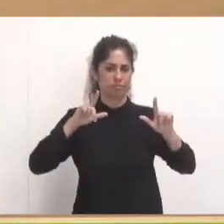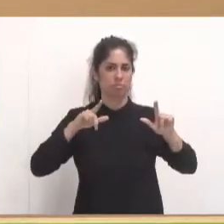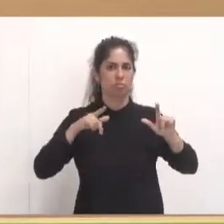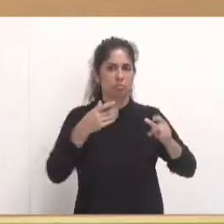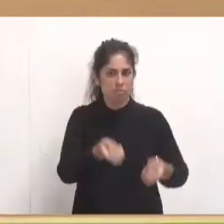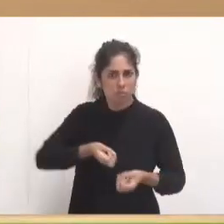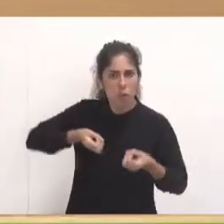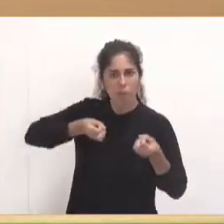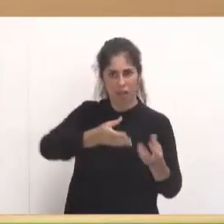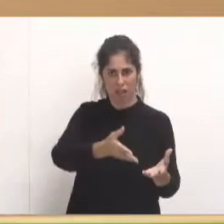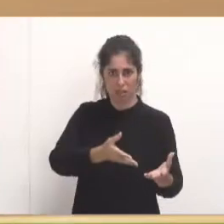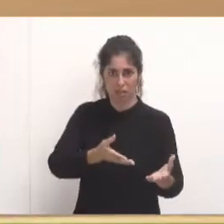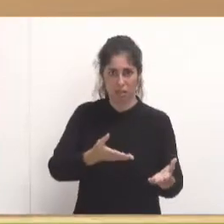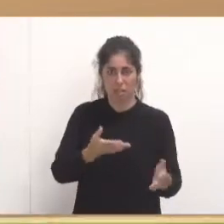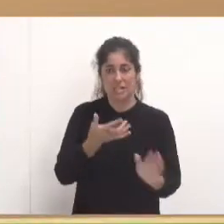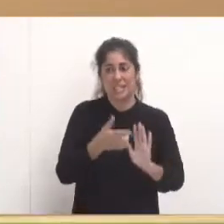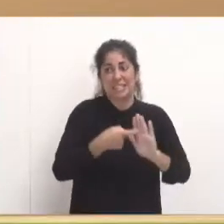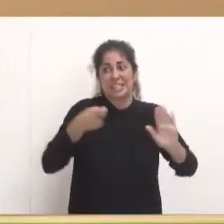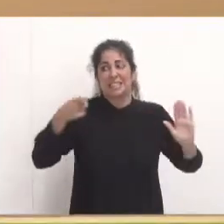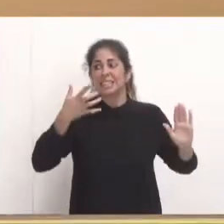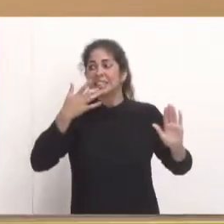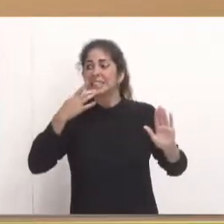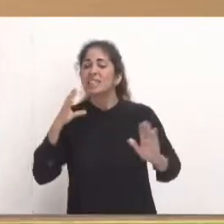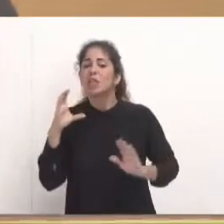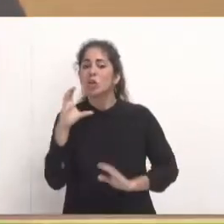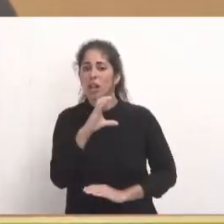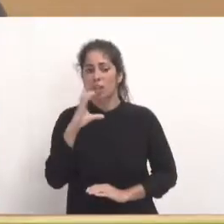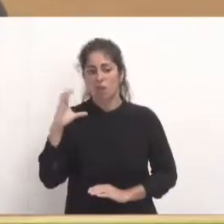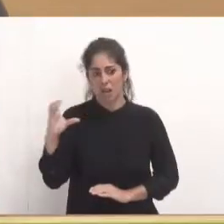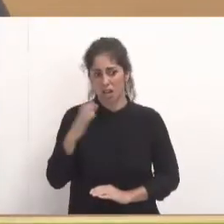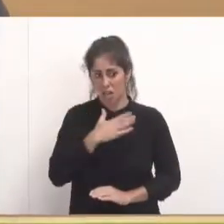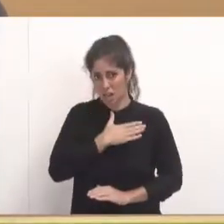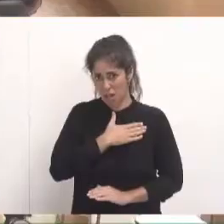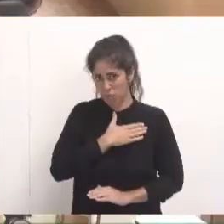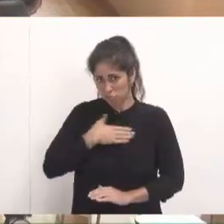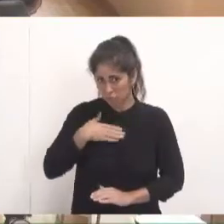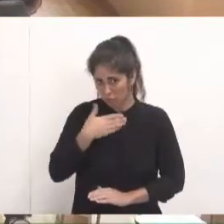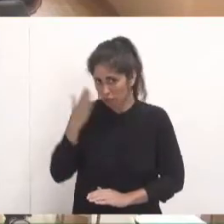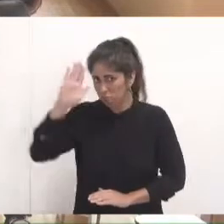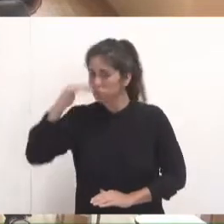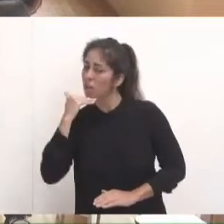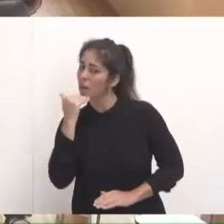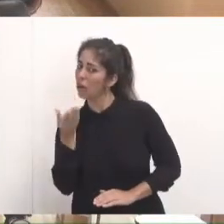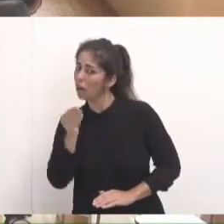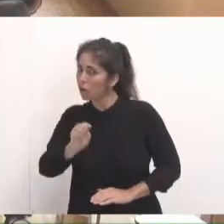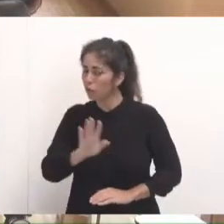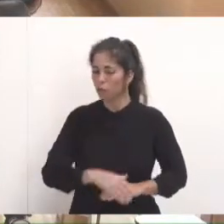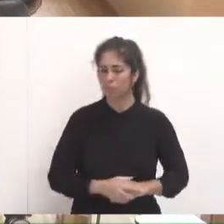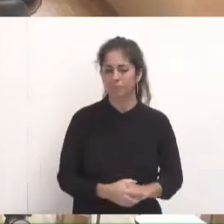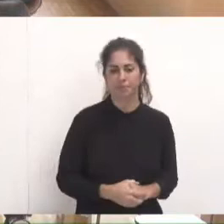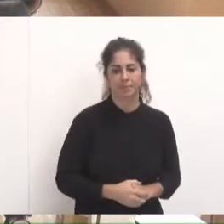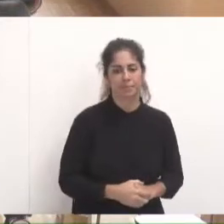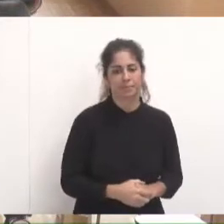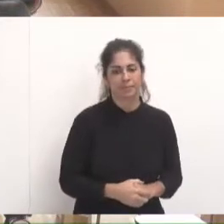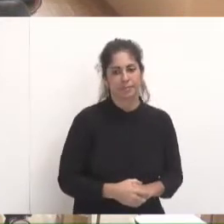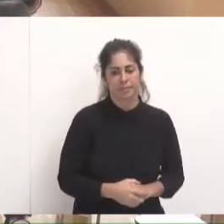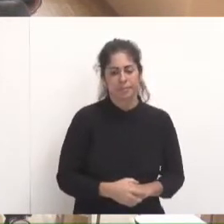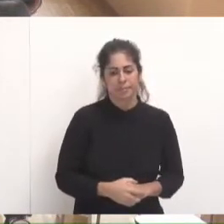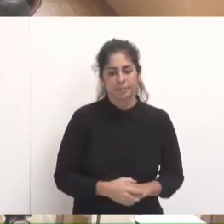quien intervenir, como portavoz, sigue el compareciente. Sí. Bueno, yo creo que está claro que